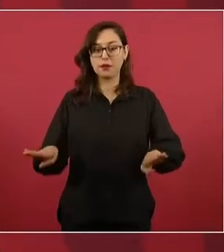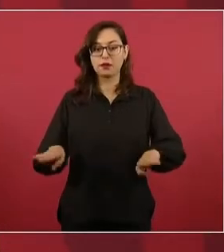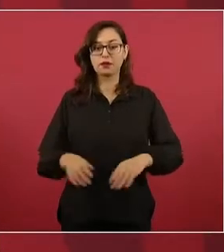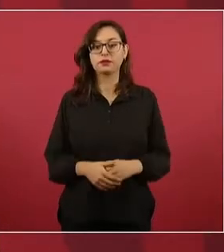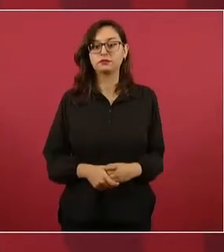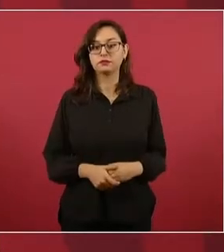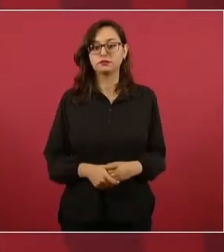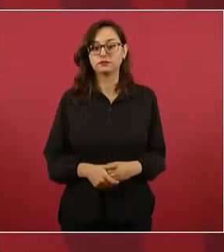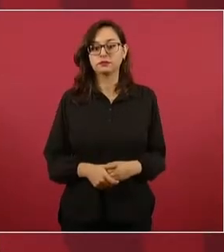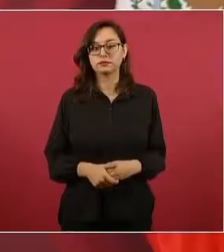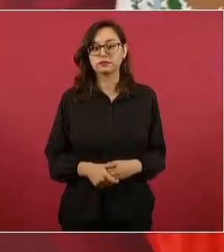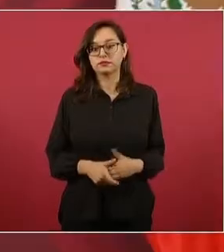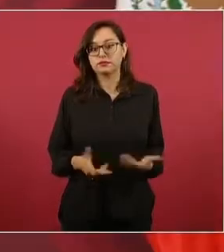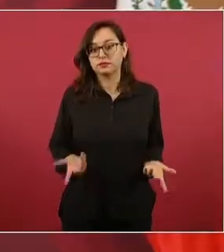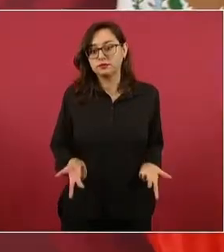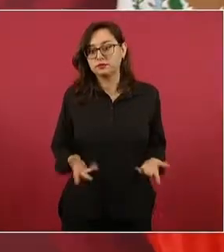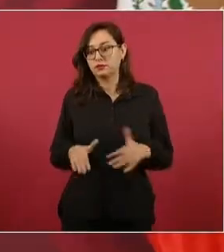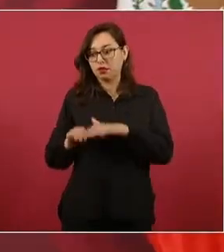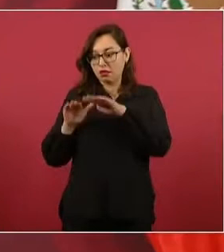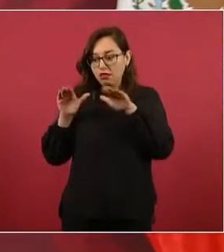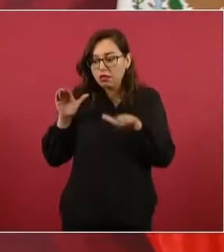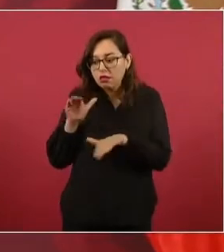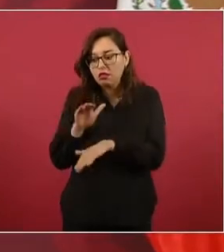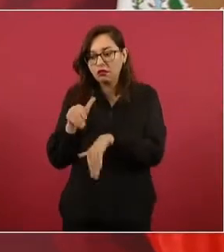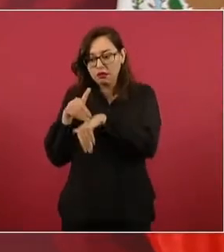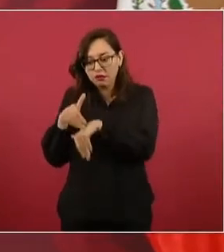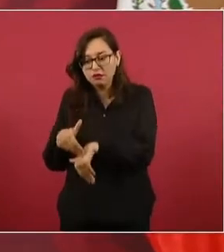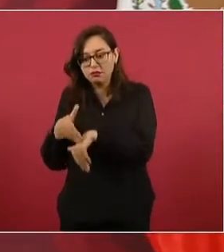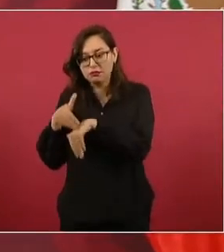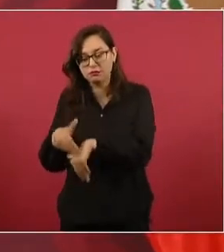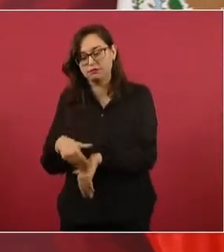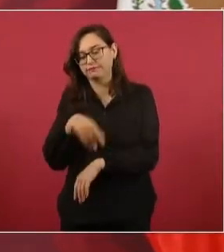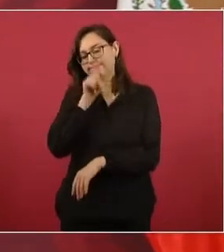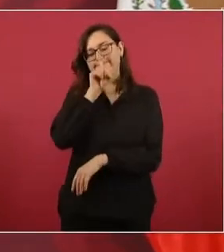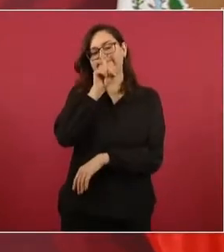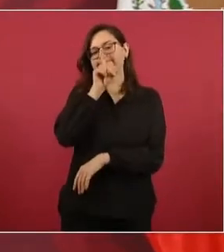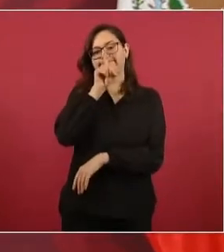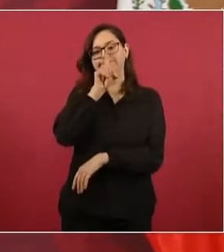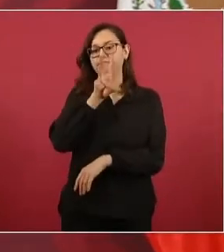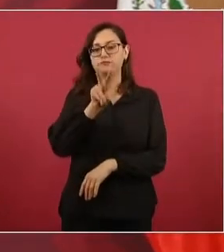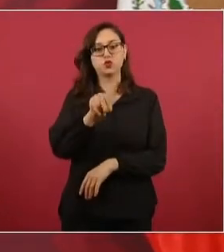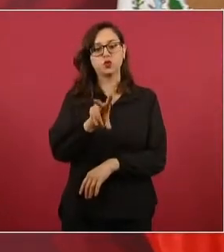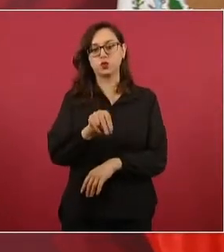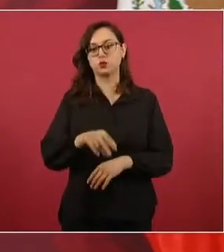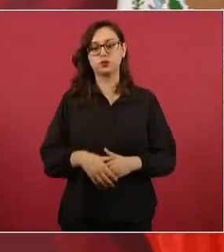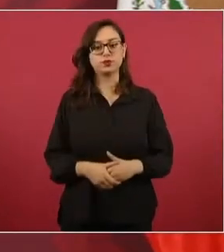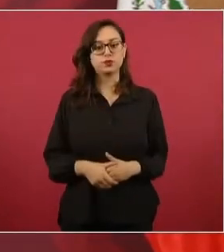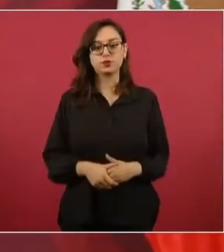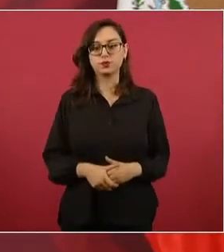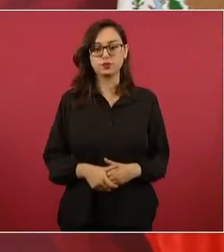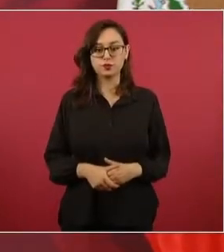un comité al servicio de una minoría. Siempre lo he explicado,